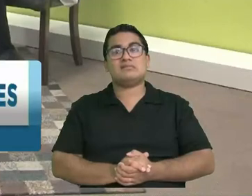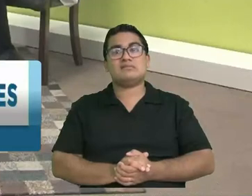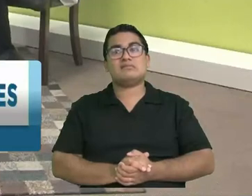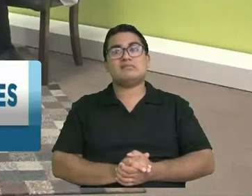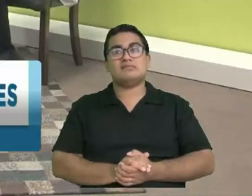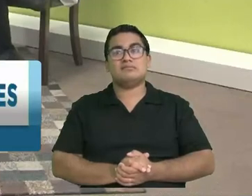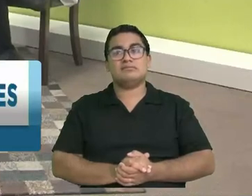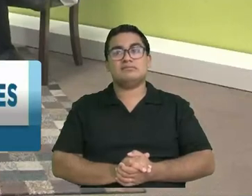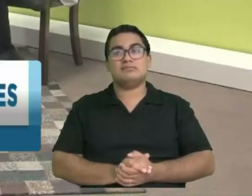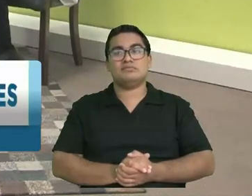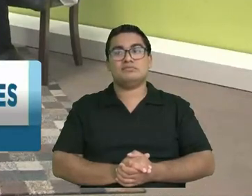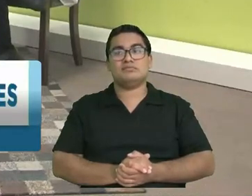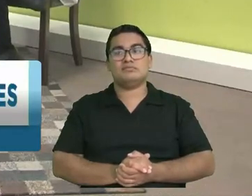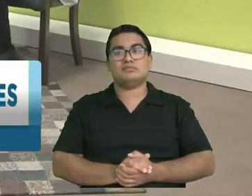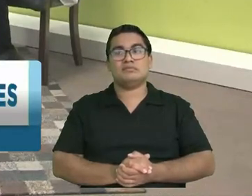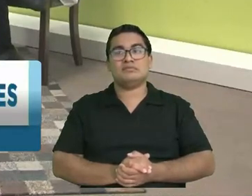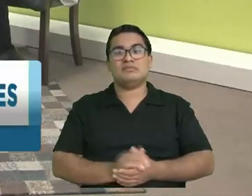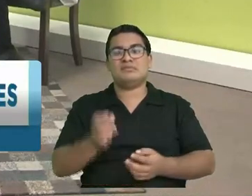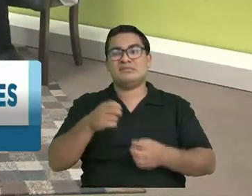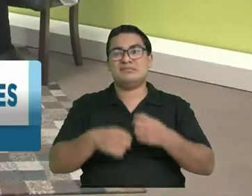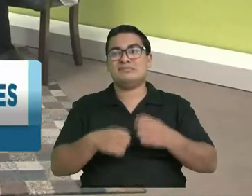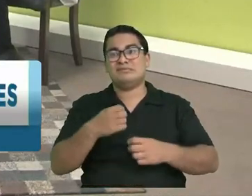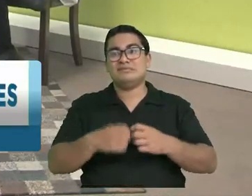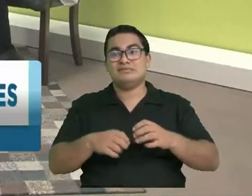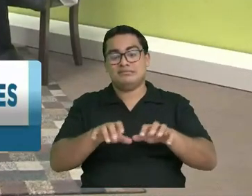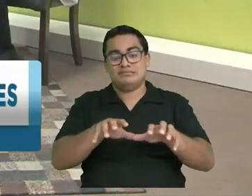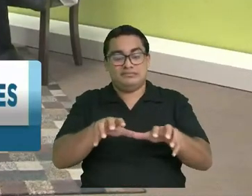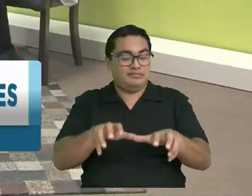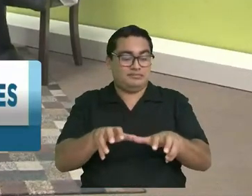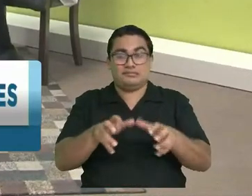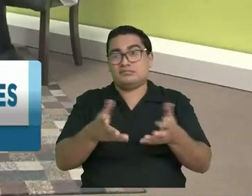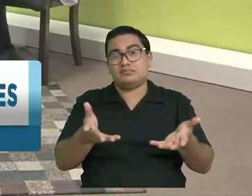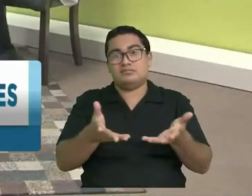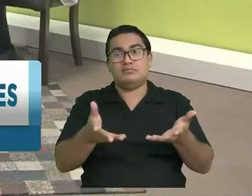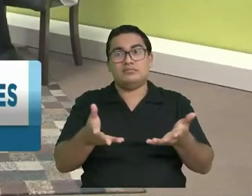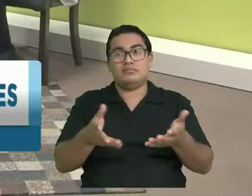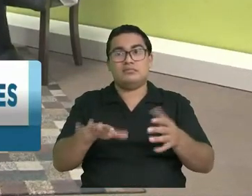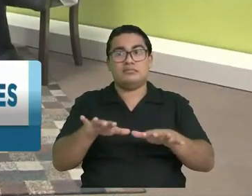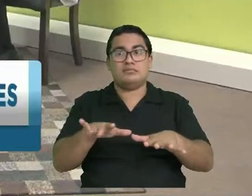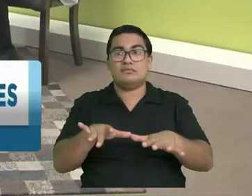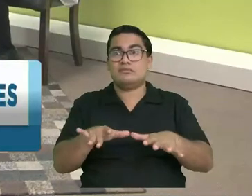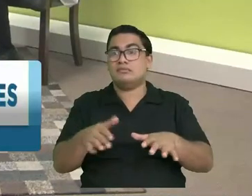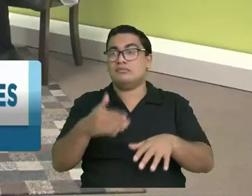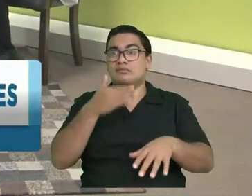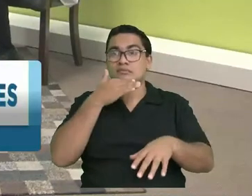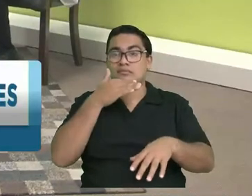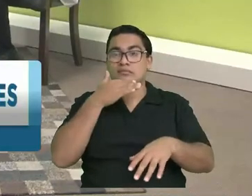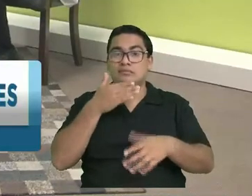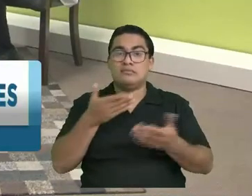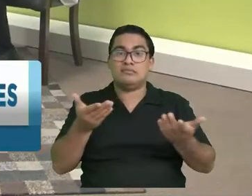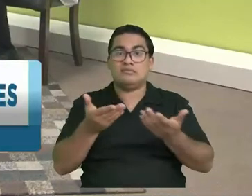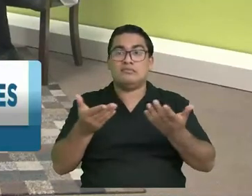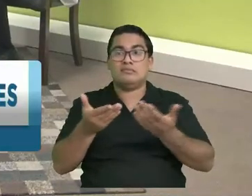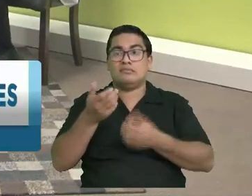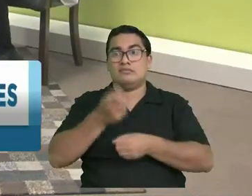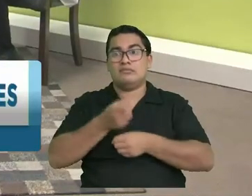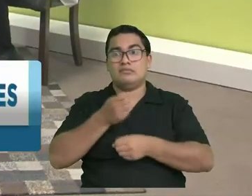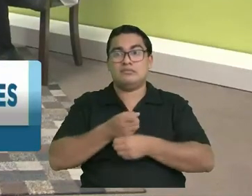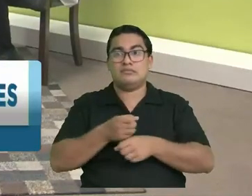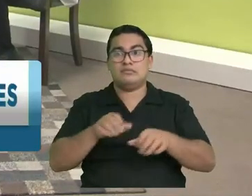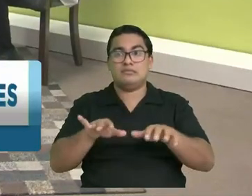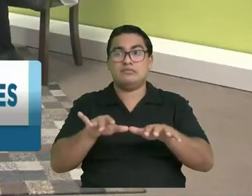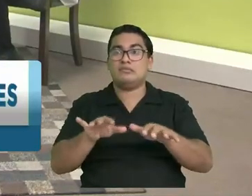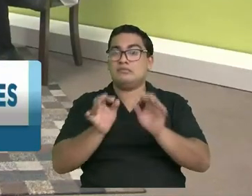dejó evolucionar tanto tiempo que ya afectó todas sus articulaciones. Y el pie es un todo. La funcionabilidad del pie es